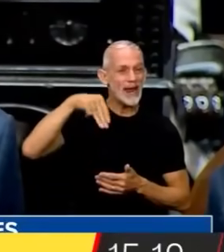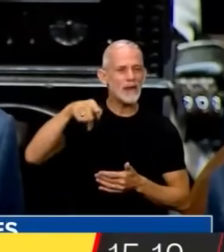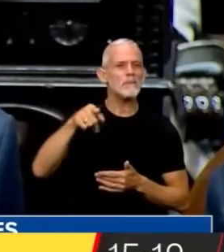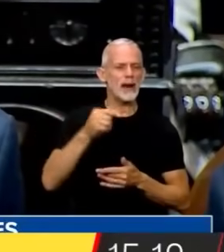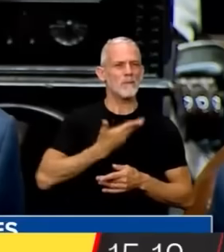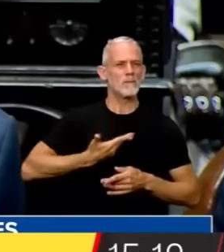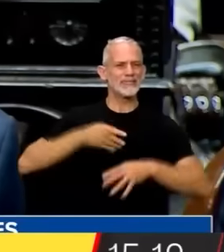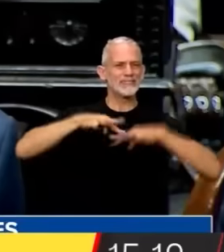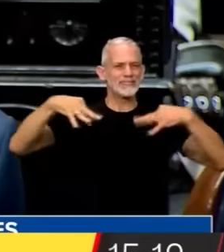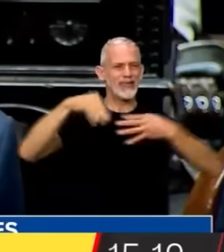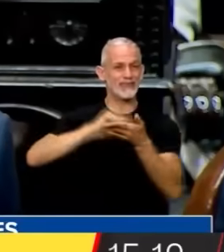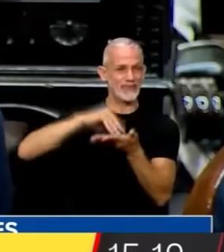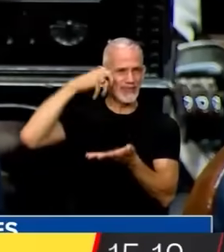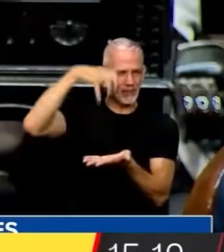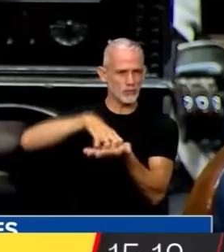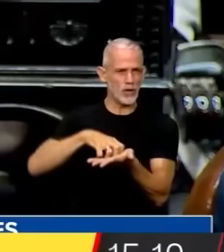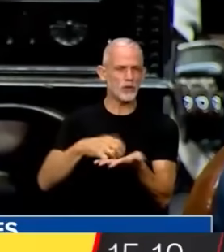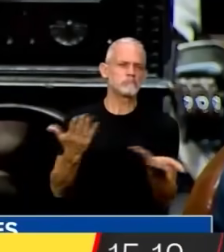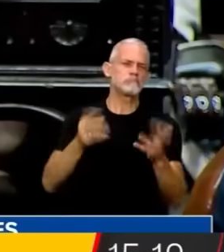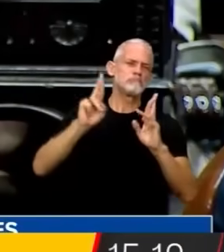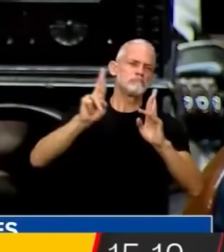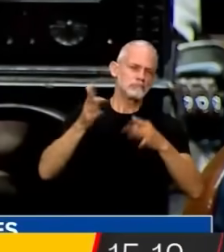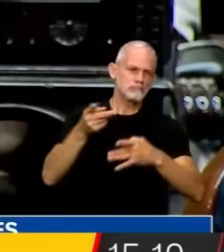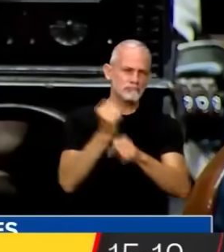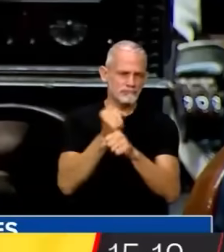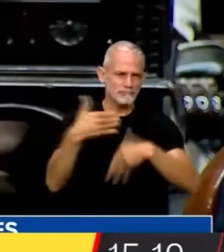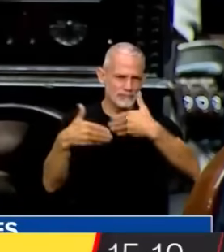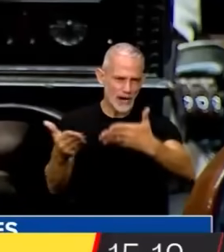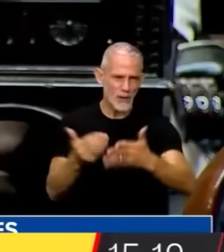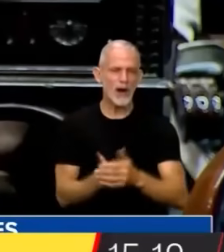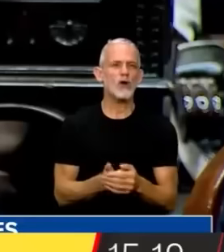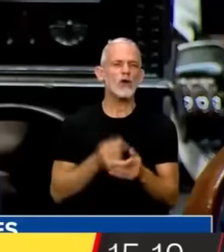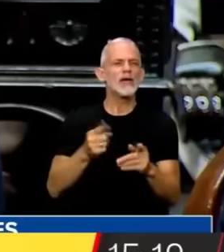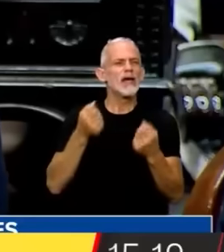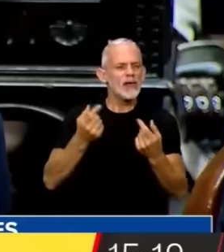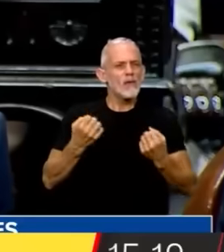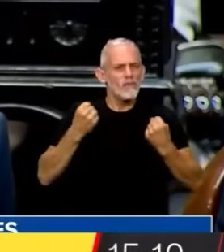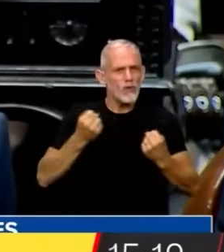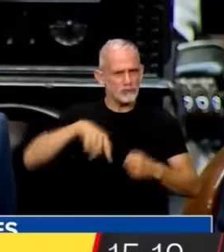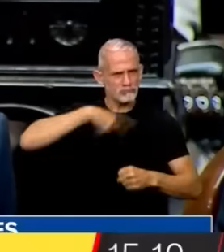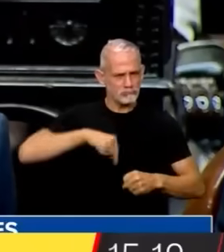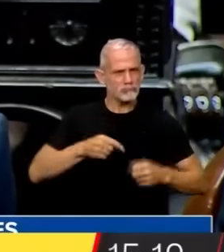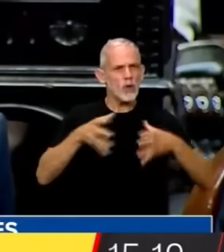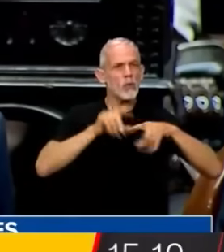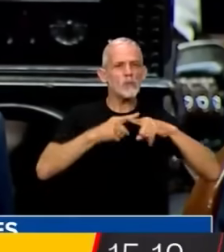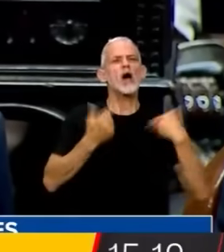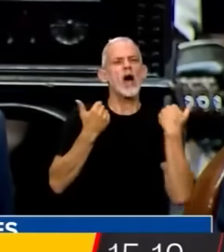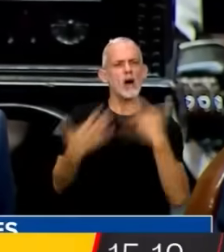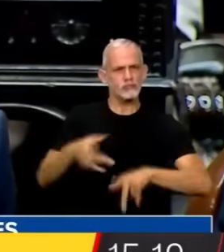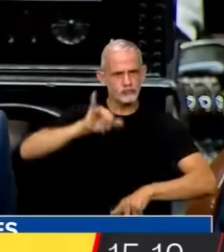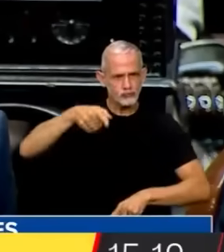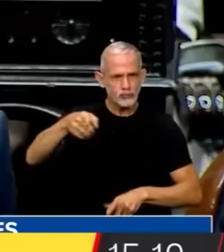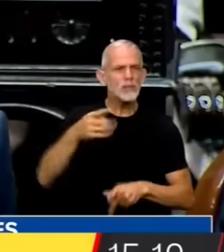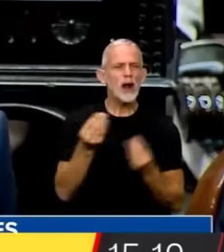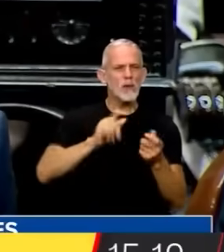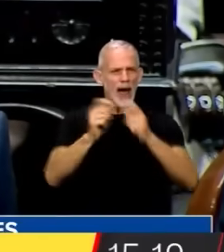la presidencia de esta Cámara, deseándole éxito en la gestión y la fortaleza del acompañamiento de nuestro bloque